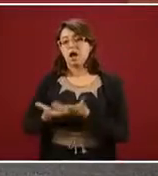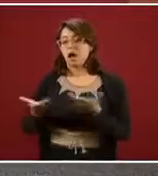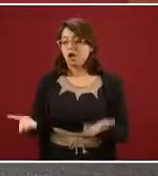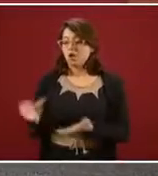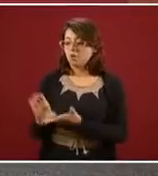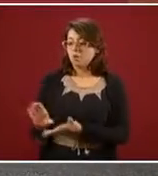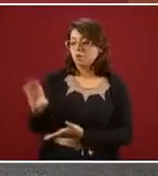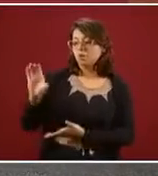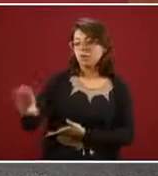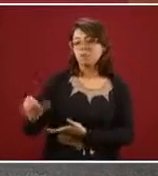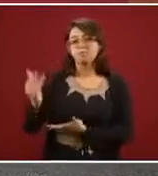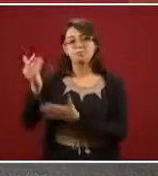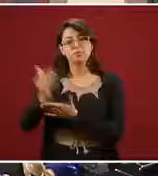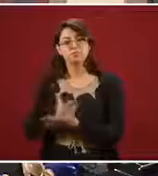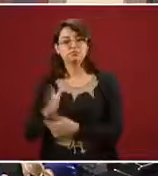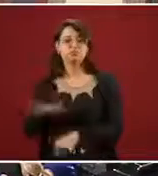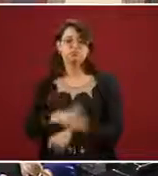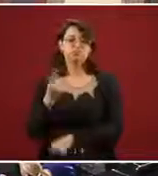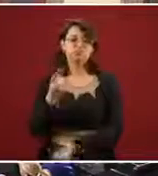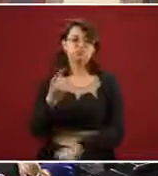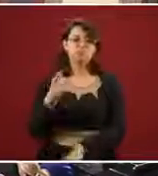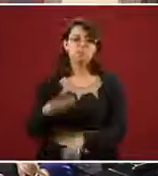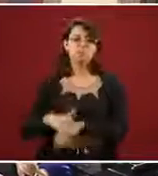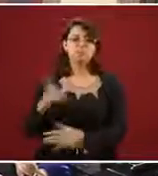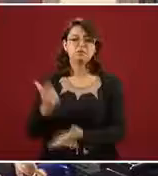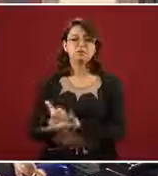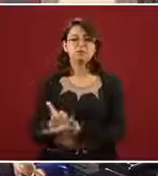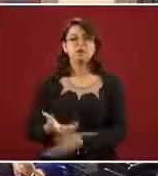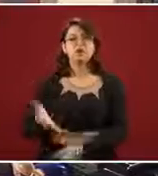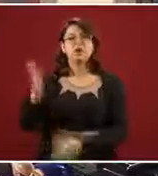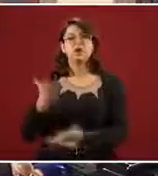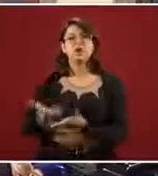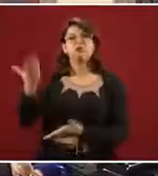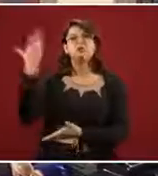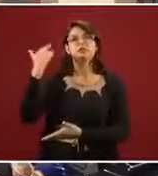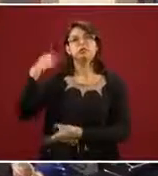Yo cuando estaba, creo que costaba $1